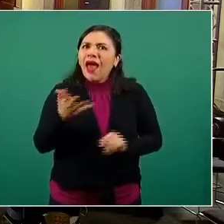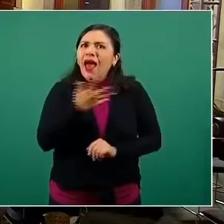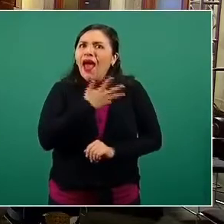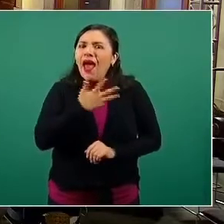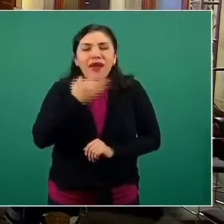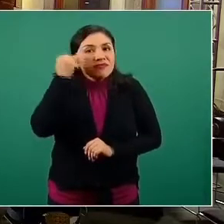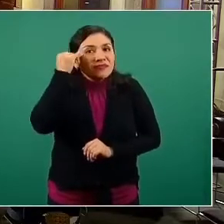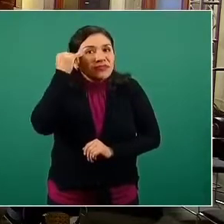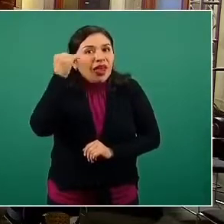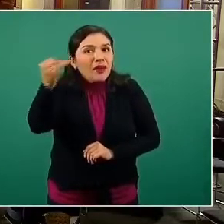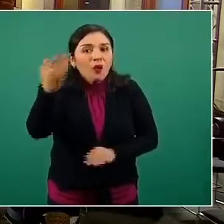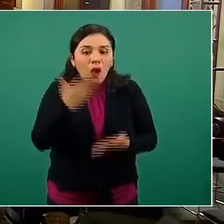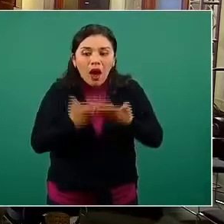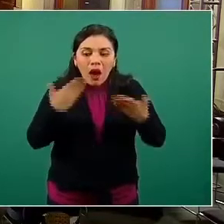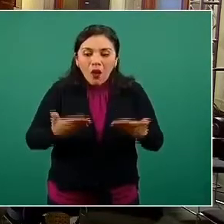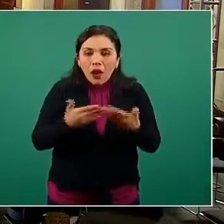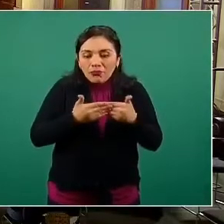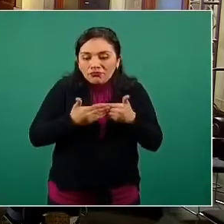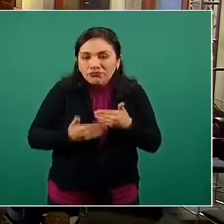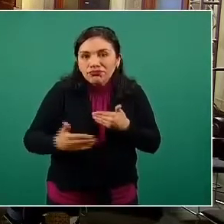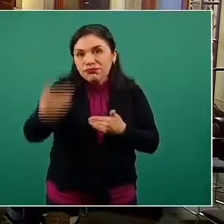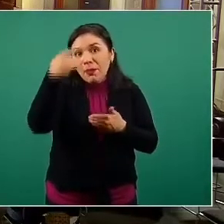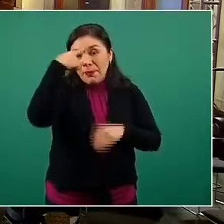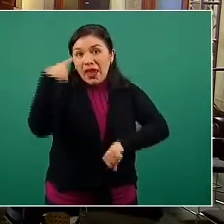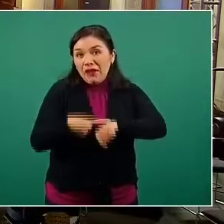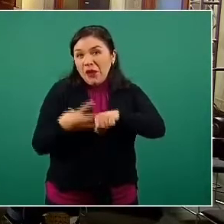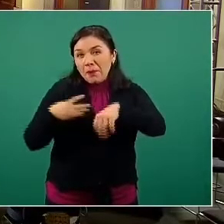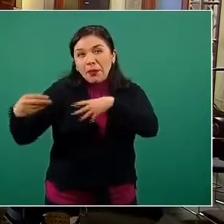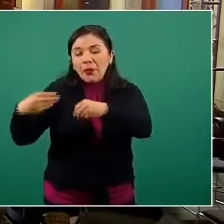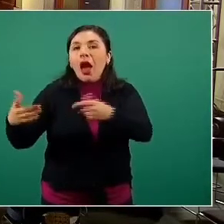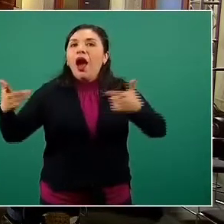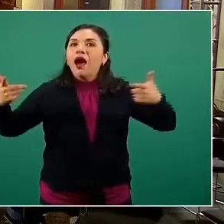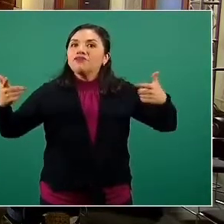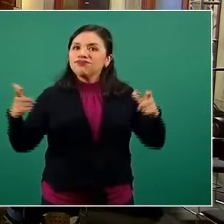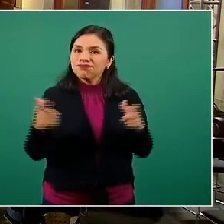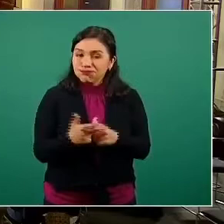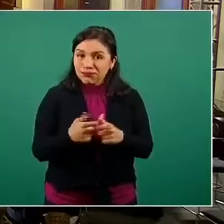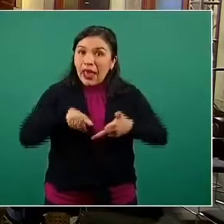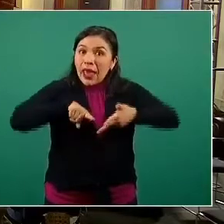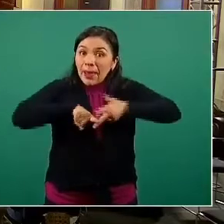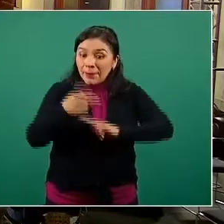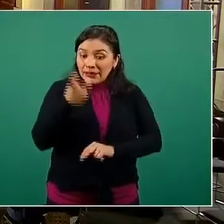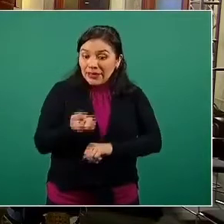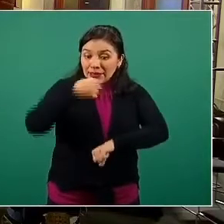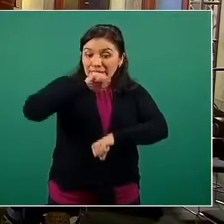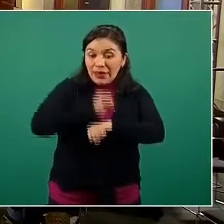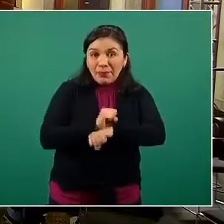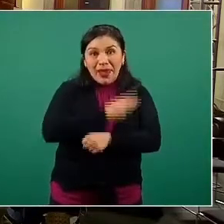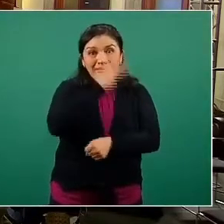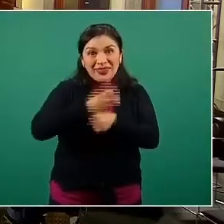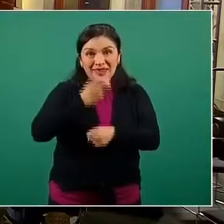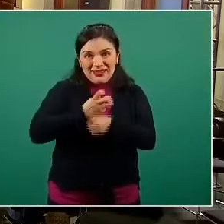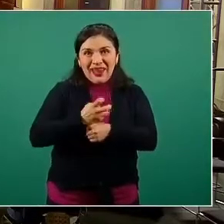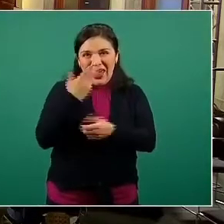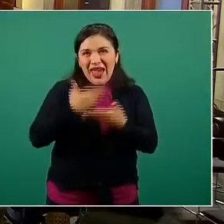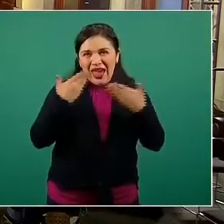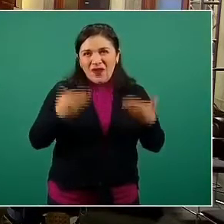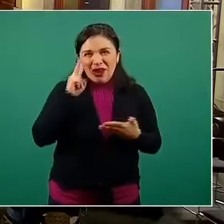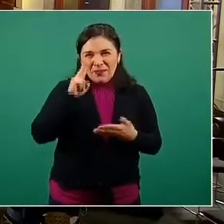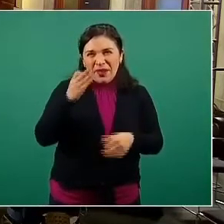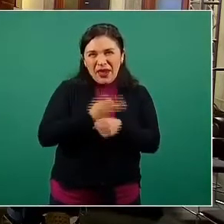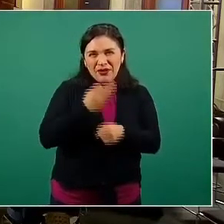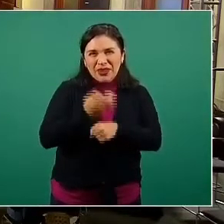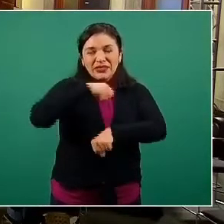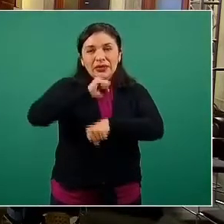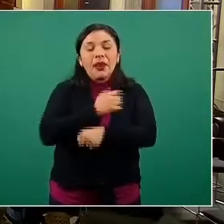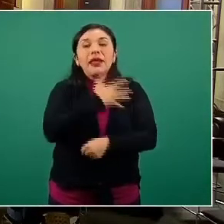un periodo de reducción de la epidemia. Abrimos la semana de información, que es la semana 3, en este momento estamos viviendo la